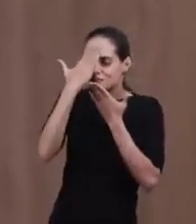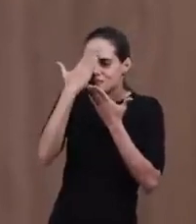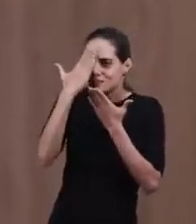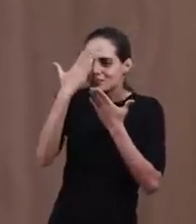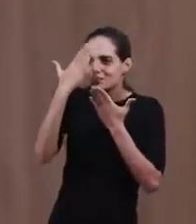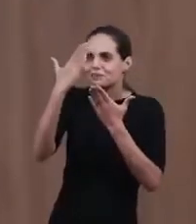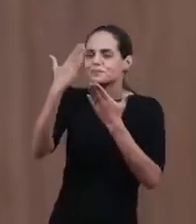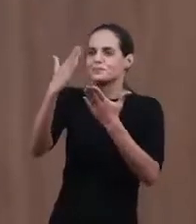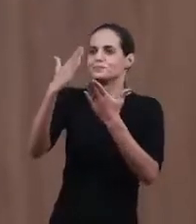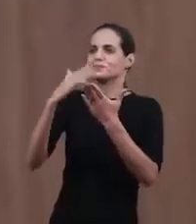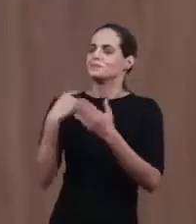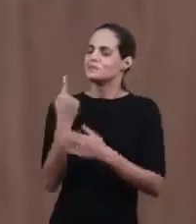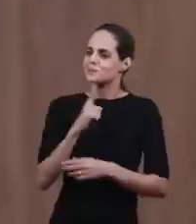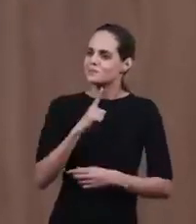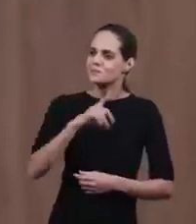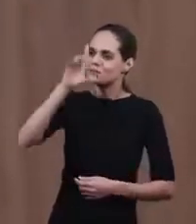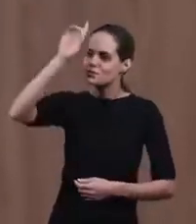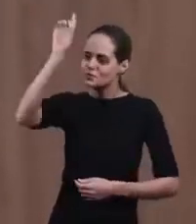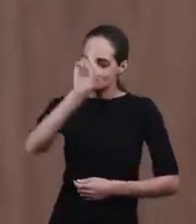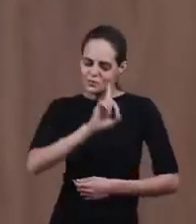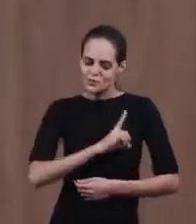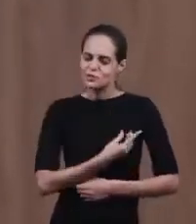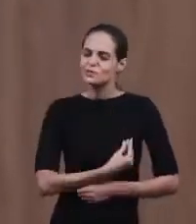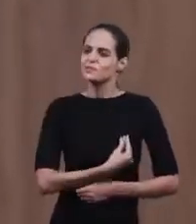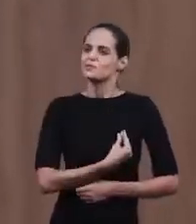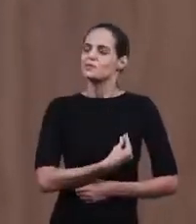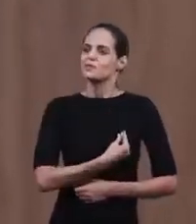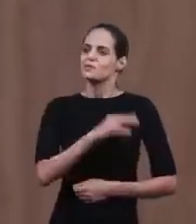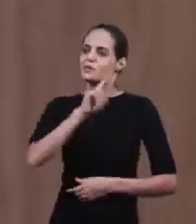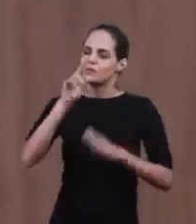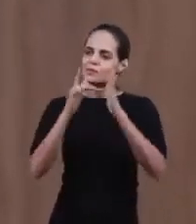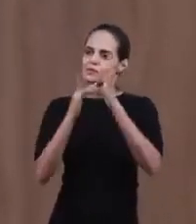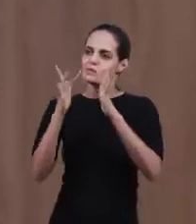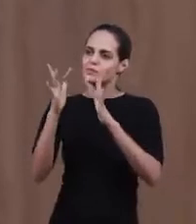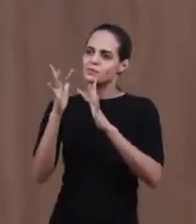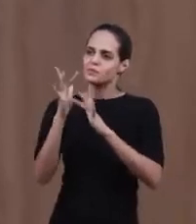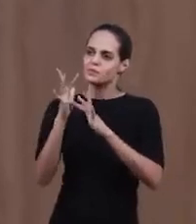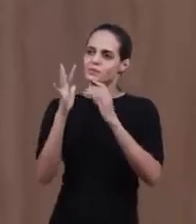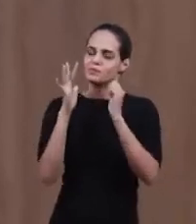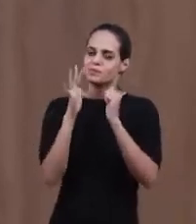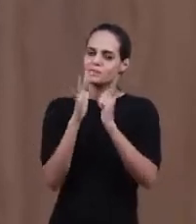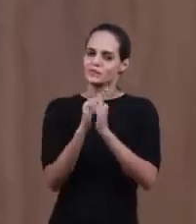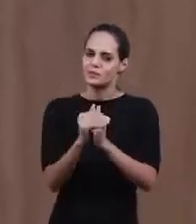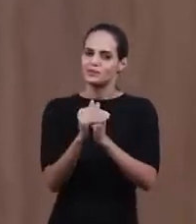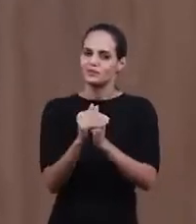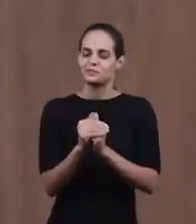así, agradecidos, porque tenemos un Dios vivo. En nombre de